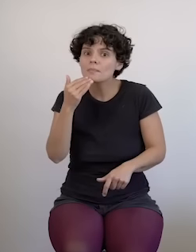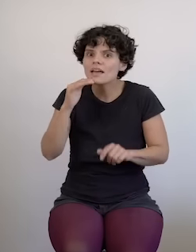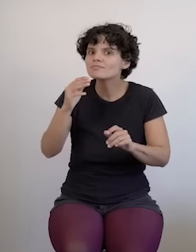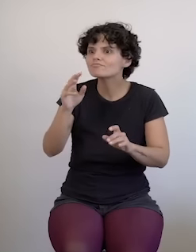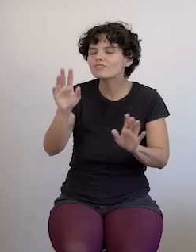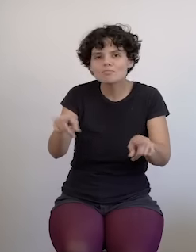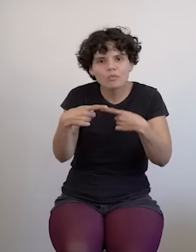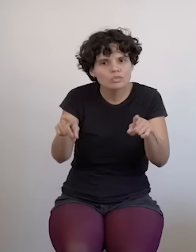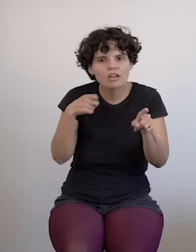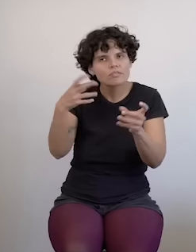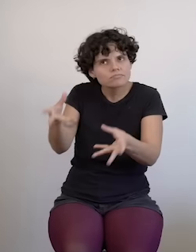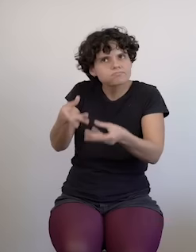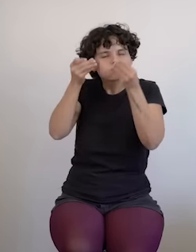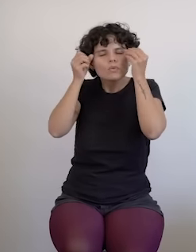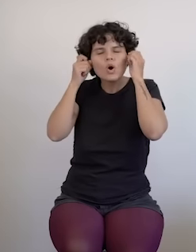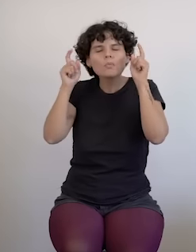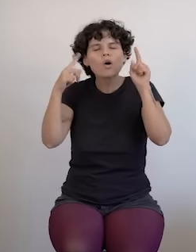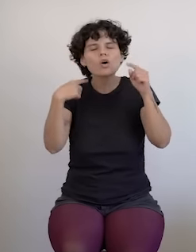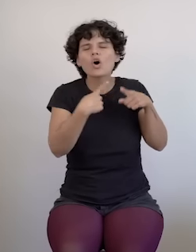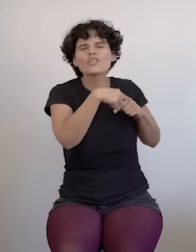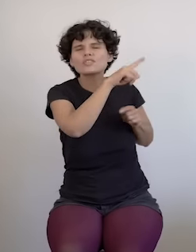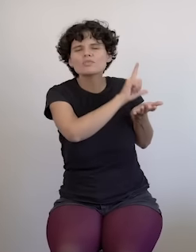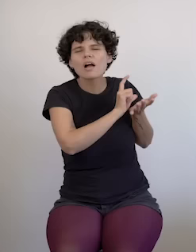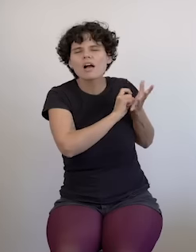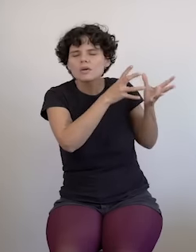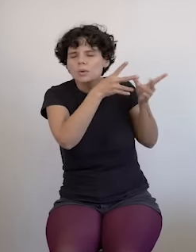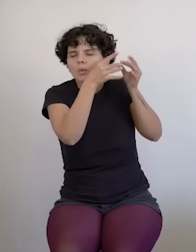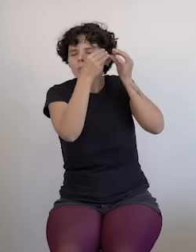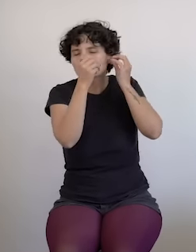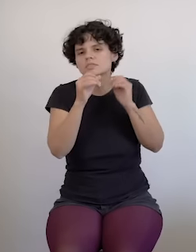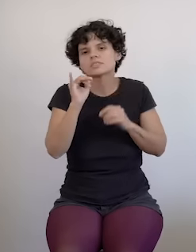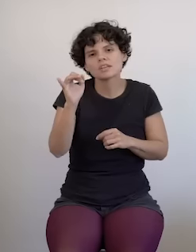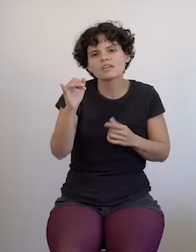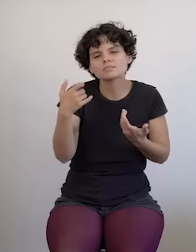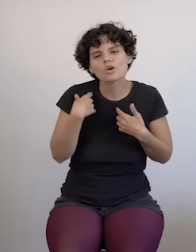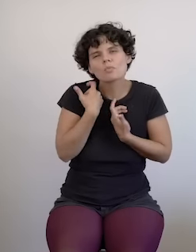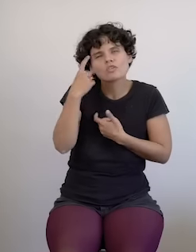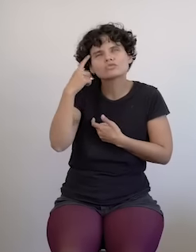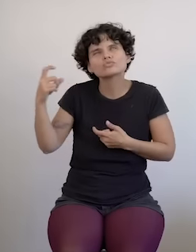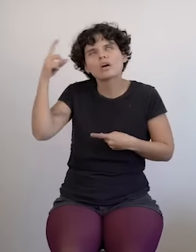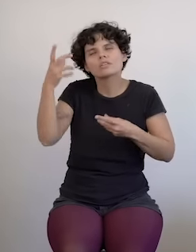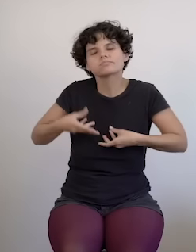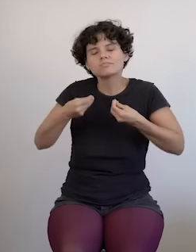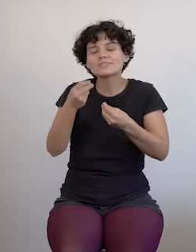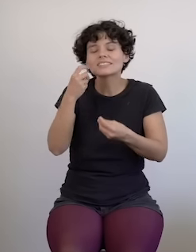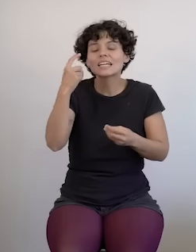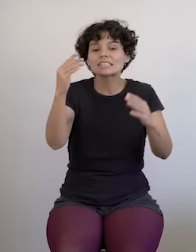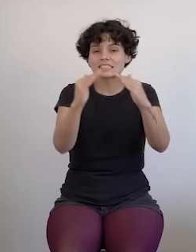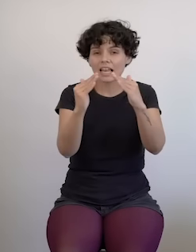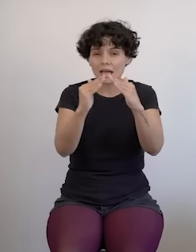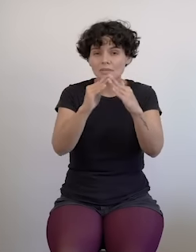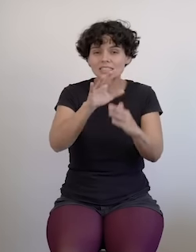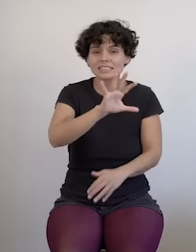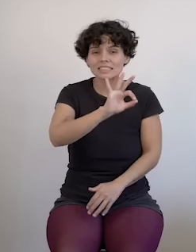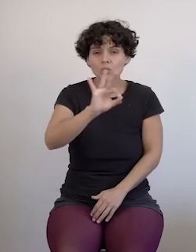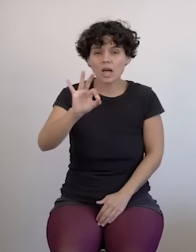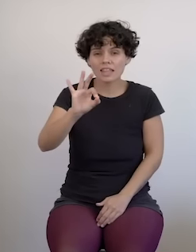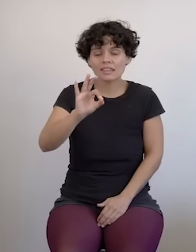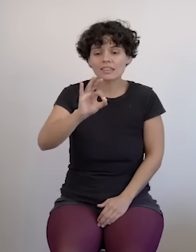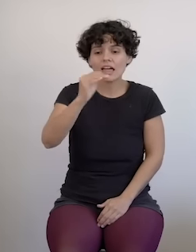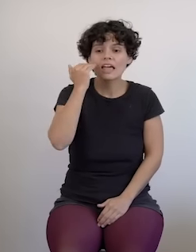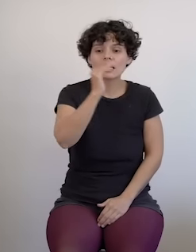que también los transporta. ¿Tú hablas de una fábrica de raperos? Puta, es el sueño, hermano. Mira, tengo 50